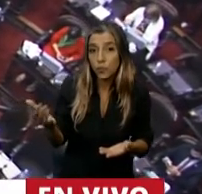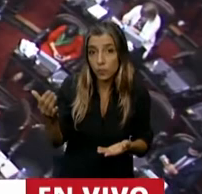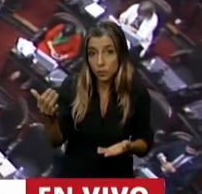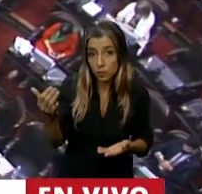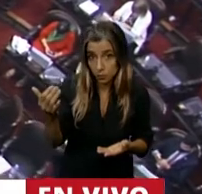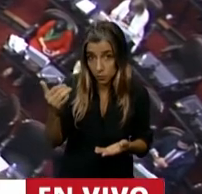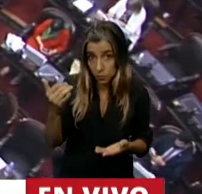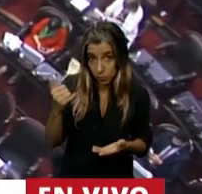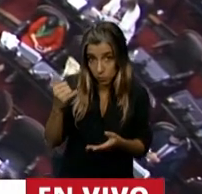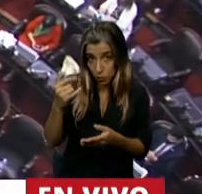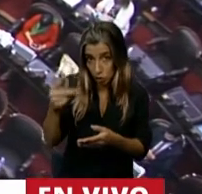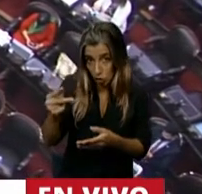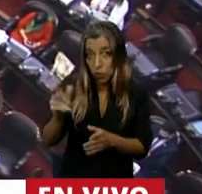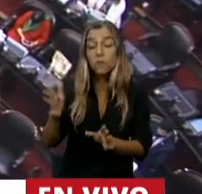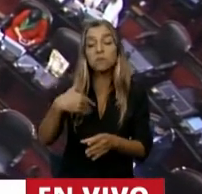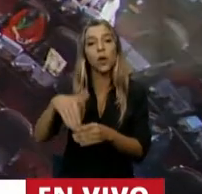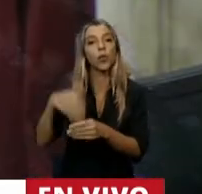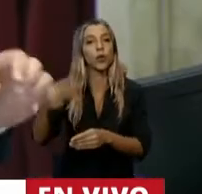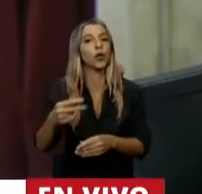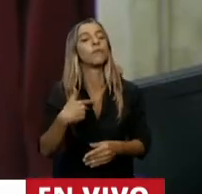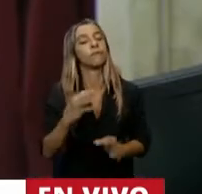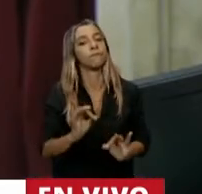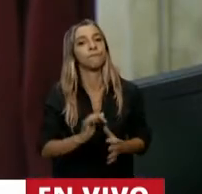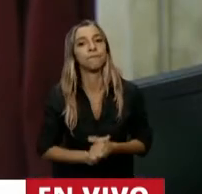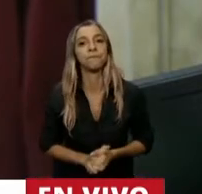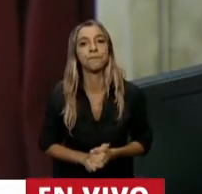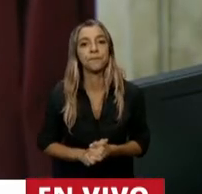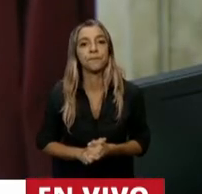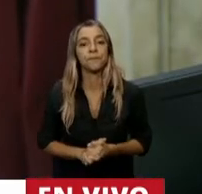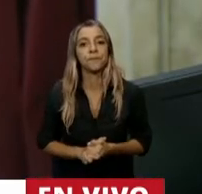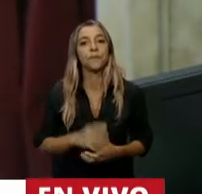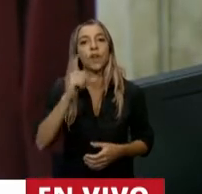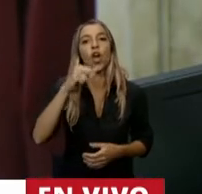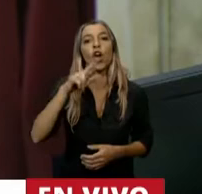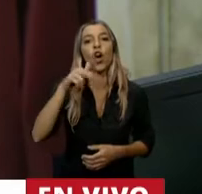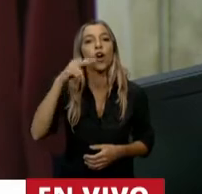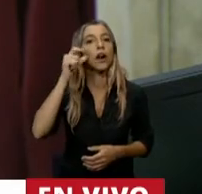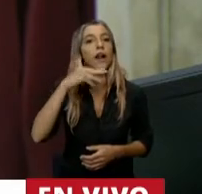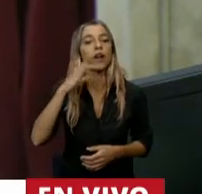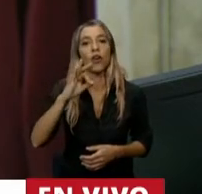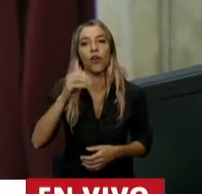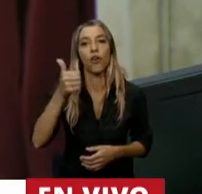Negativo. Negativo. Negativo. Justo. Cornejo, Alfredo.